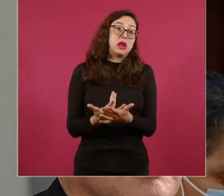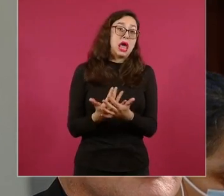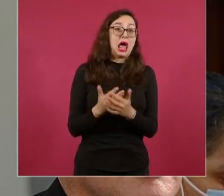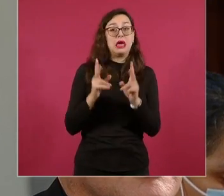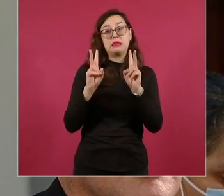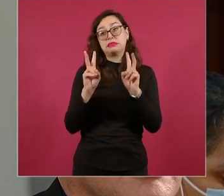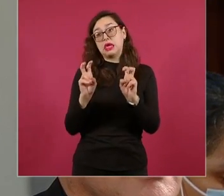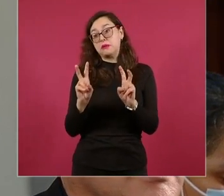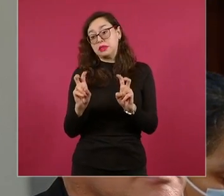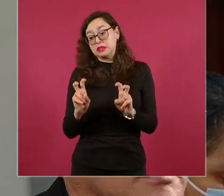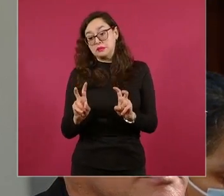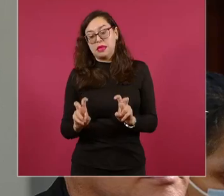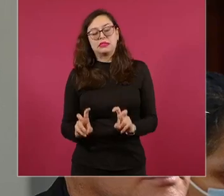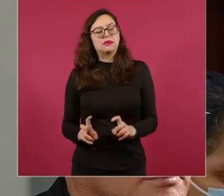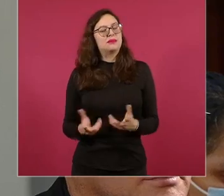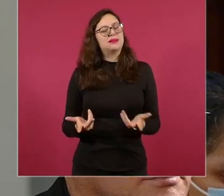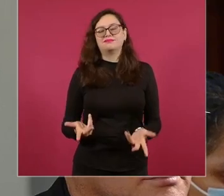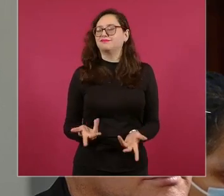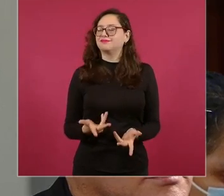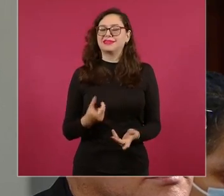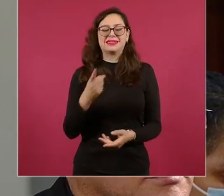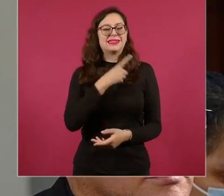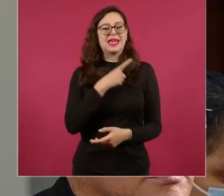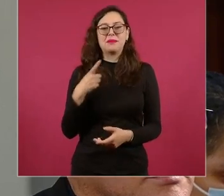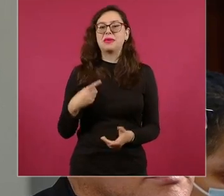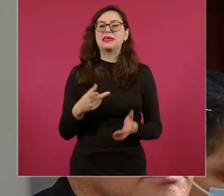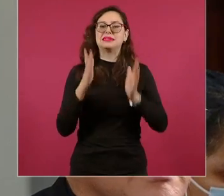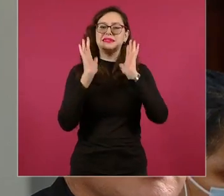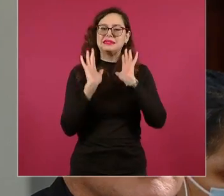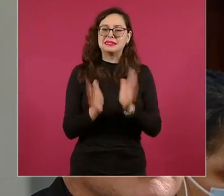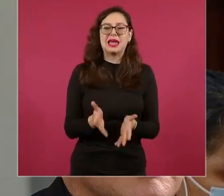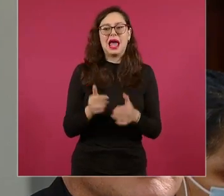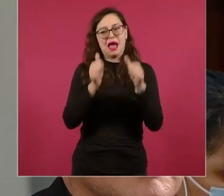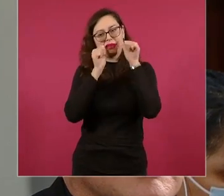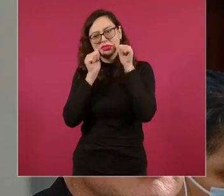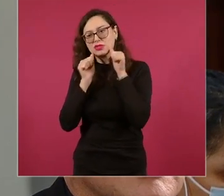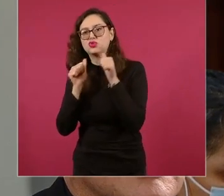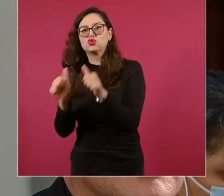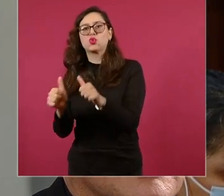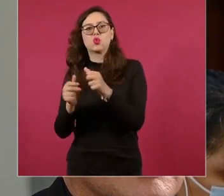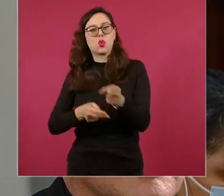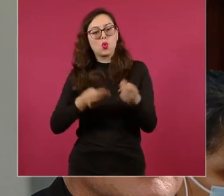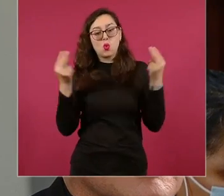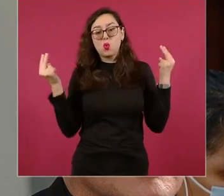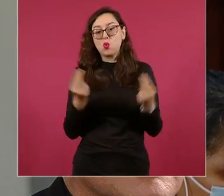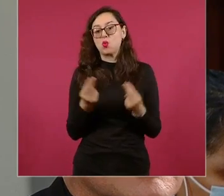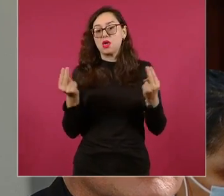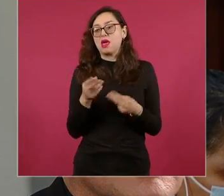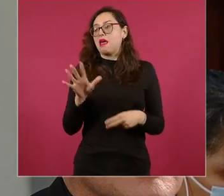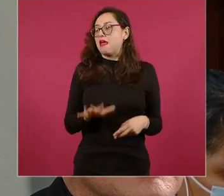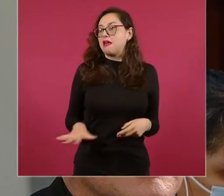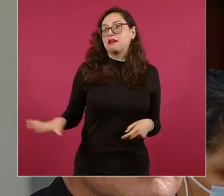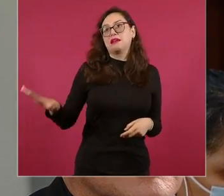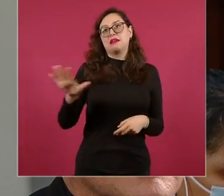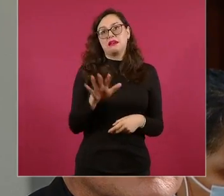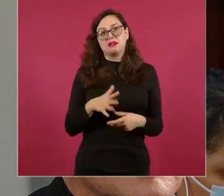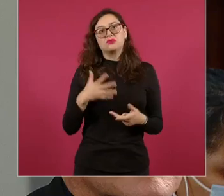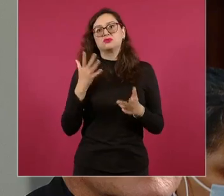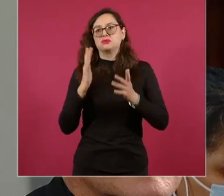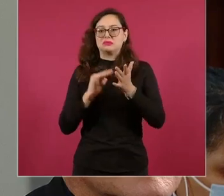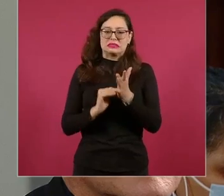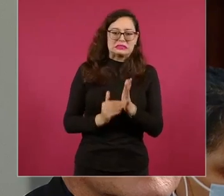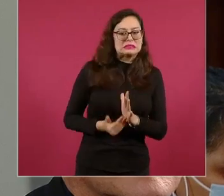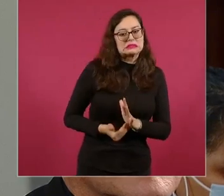es porque es urgente que voltee a ver el problema social que viven y la cual han intentado de mil